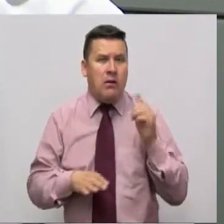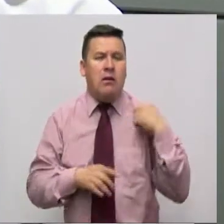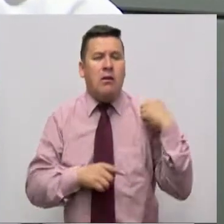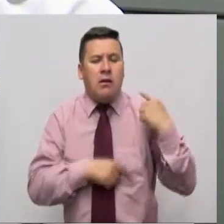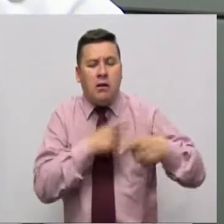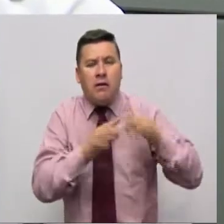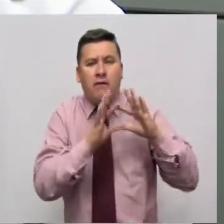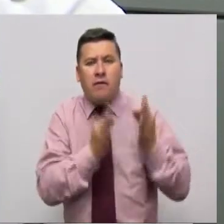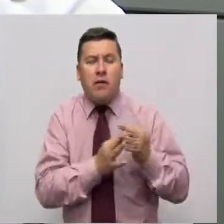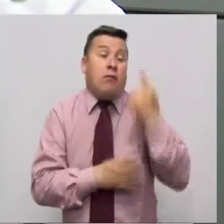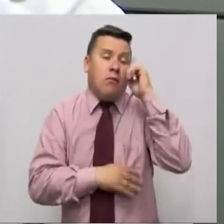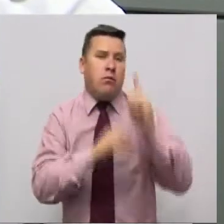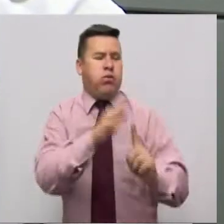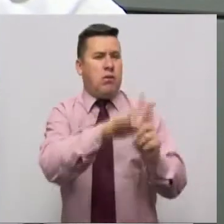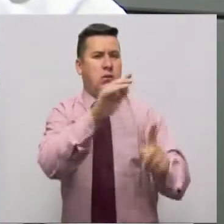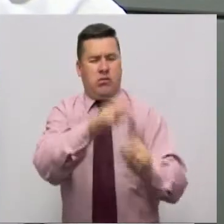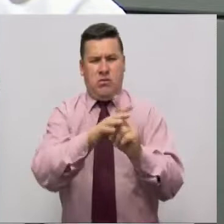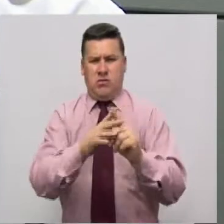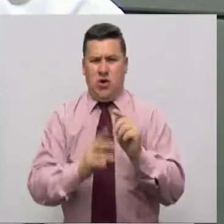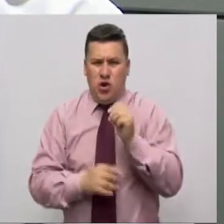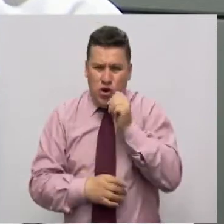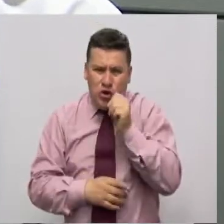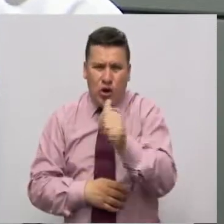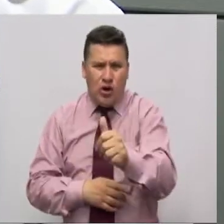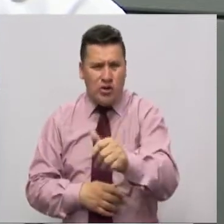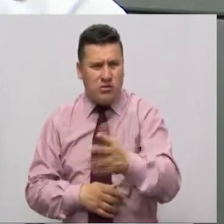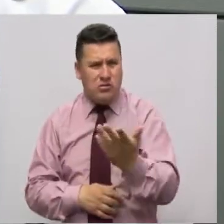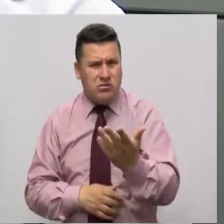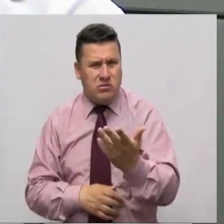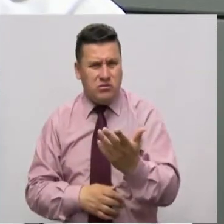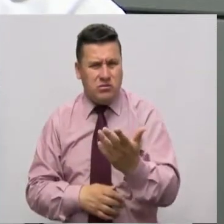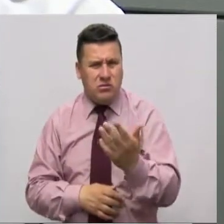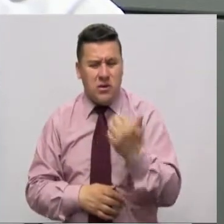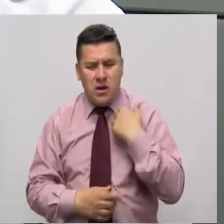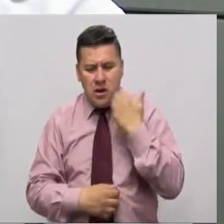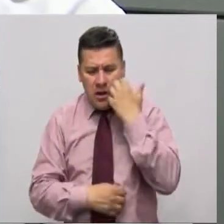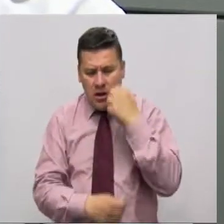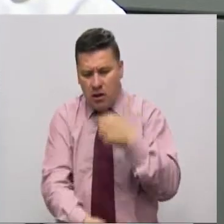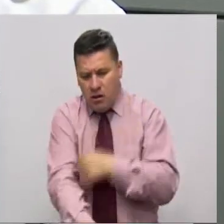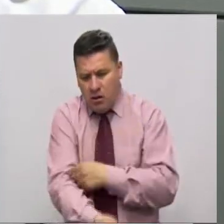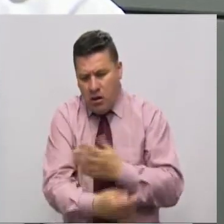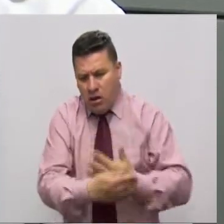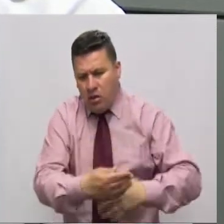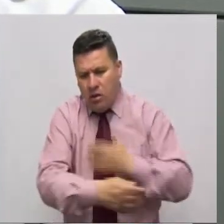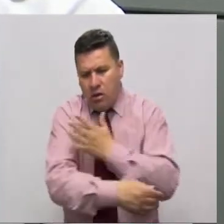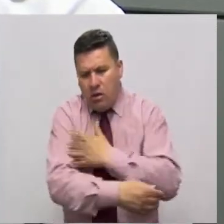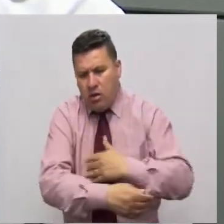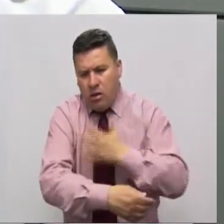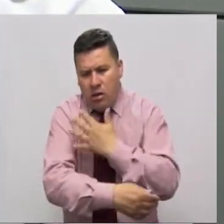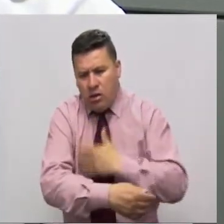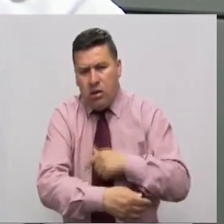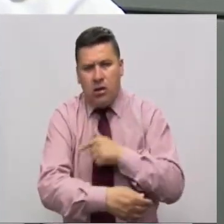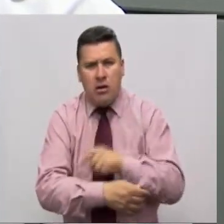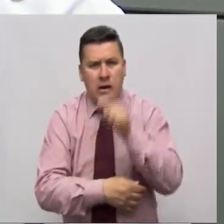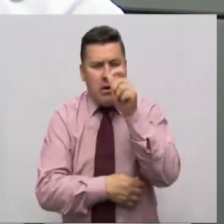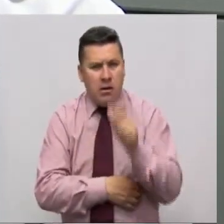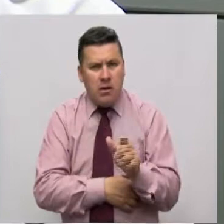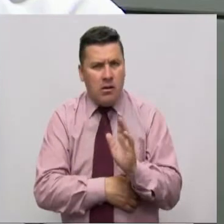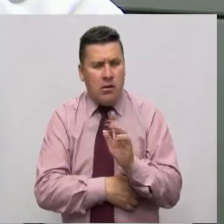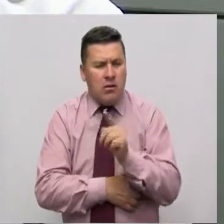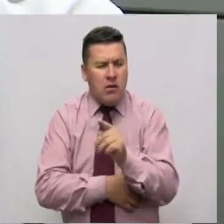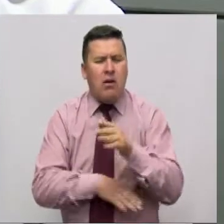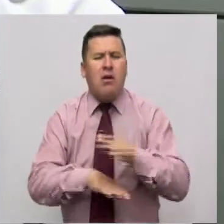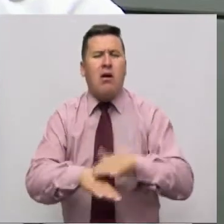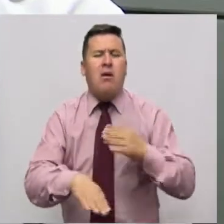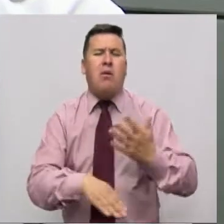situación genética. No es que aparezcan pacientes todos los días con diagnósticos de hemofilia nuevos, porque generalmente son pacientes que ya